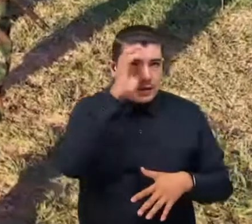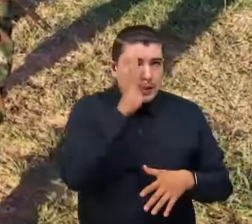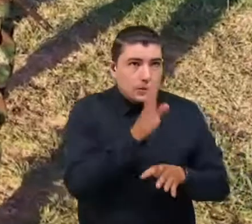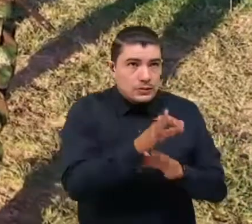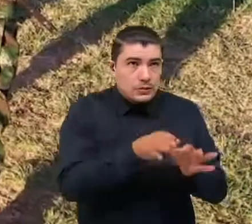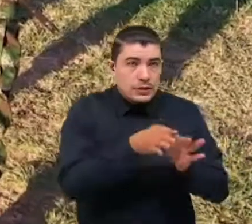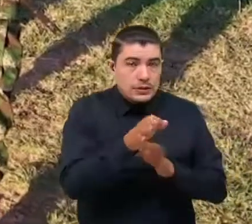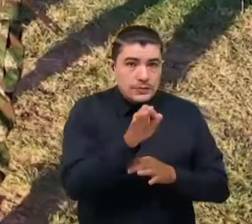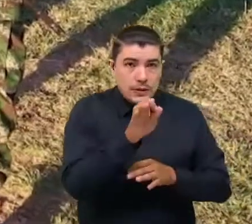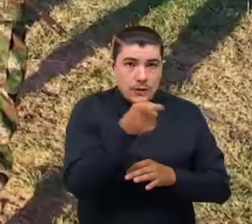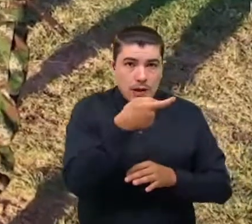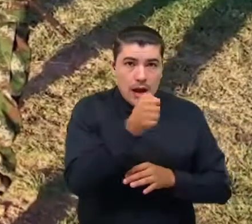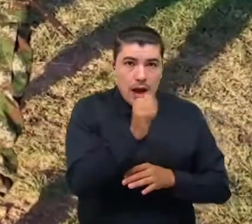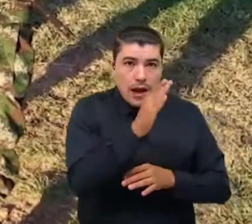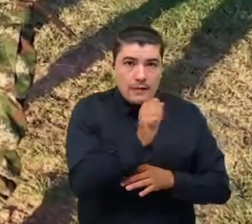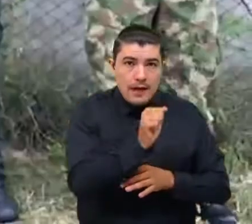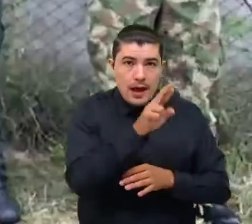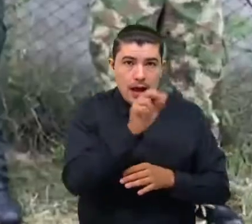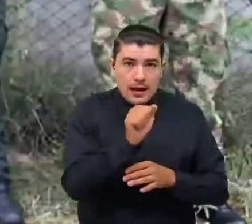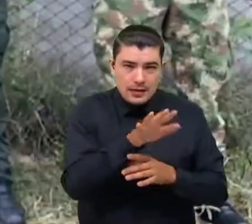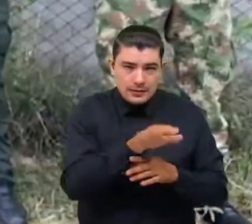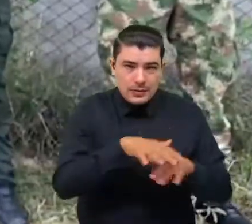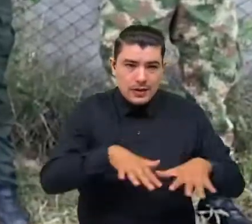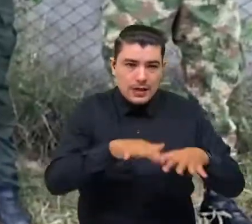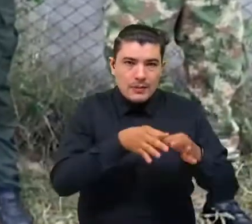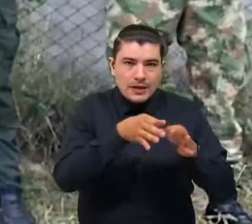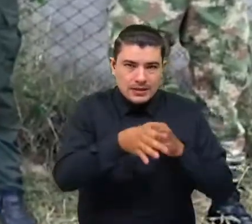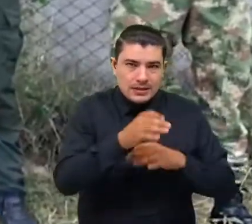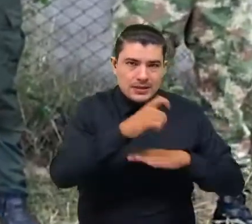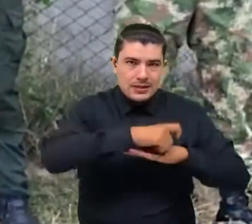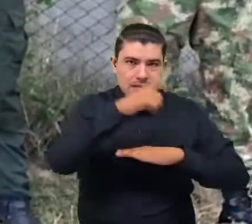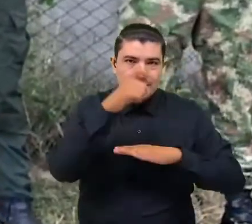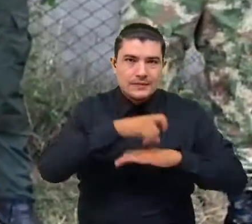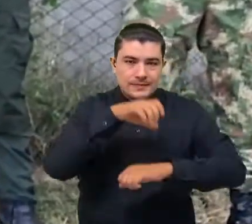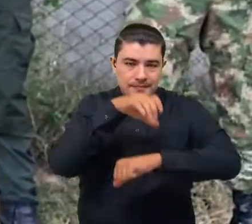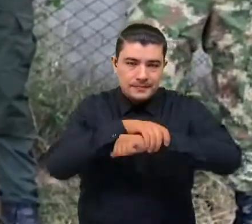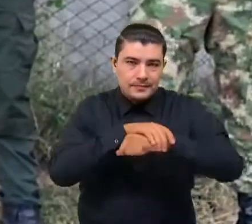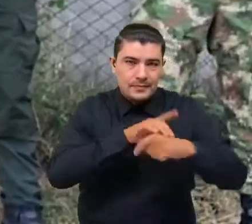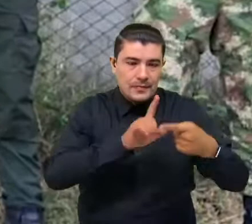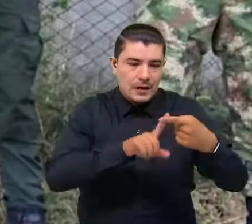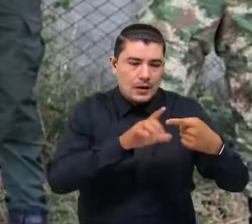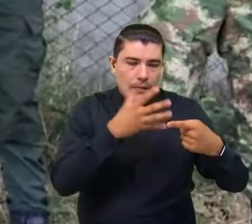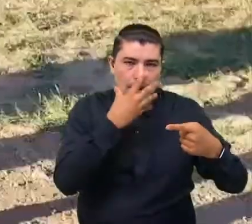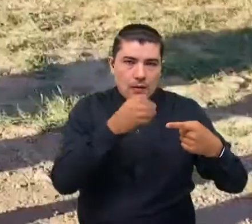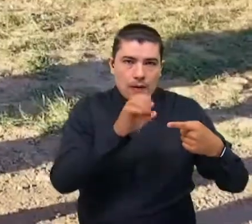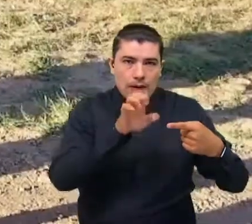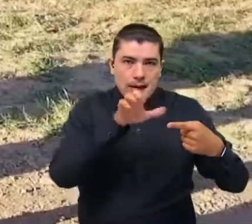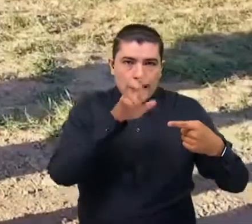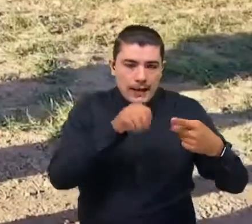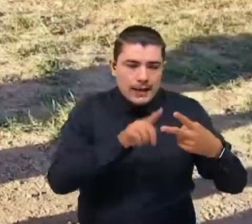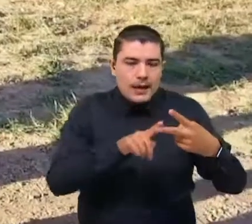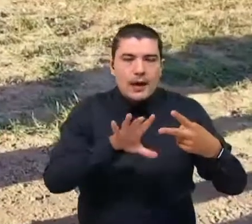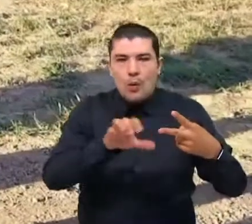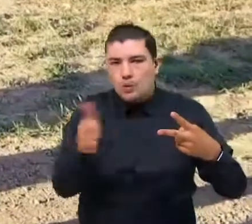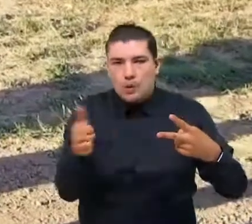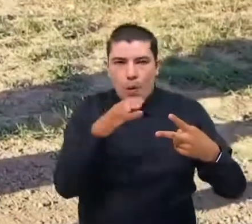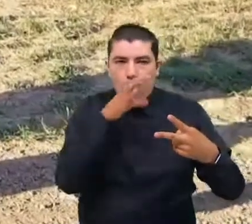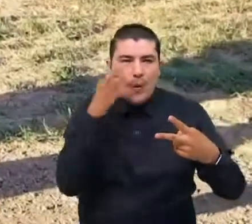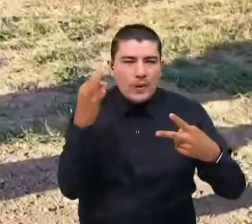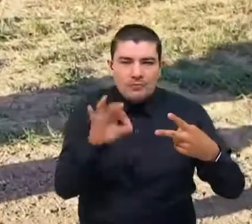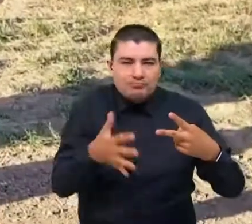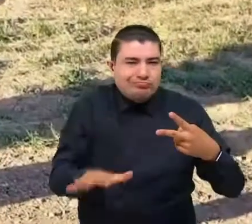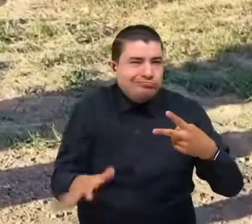logran la captura de los sujetos 1 integrante del grupo armado organizado gabe ln y el otro delincuencia común gracias a las labores de inteligencia